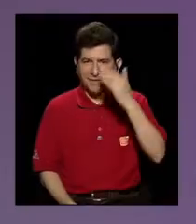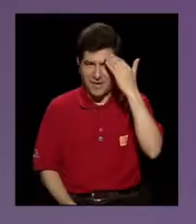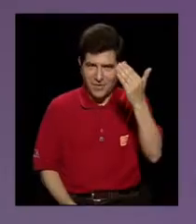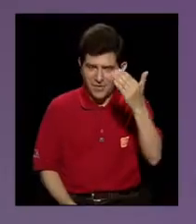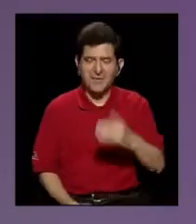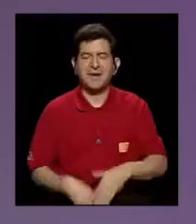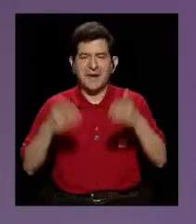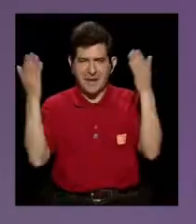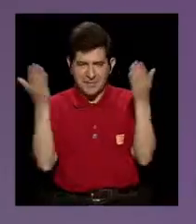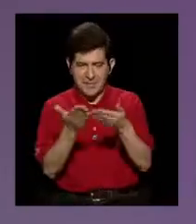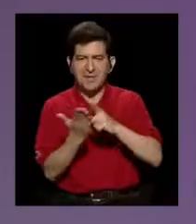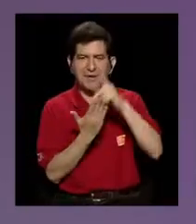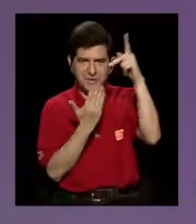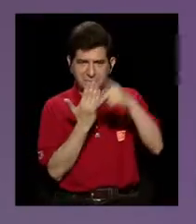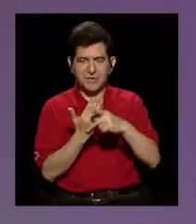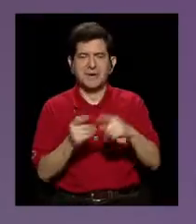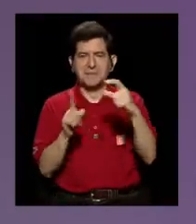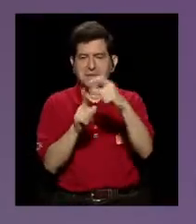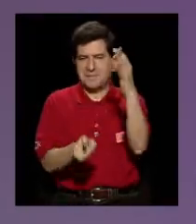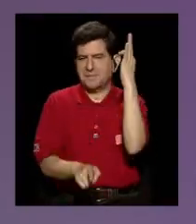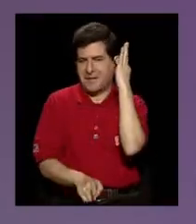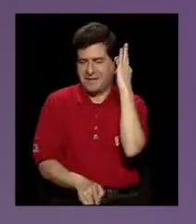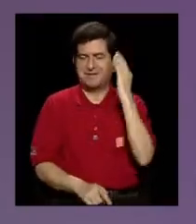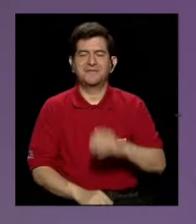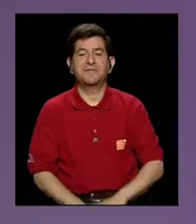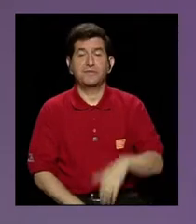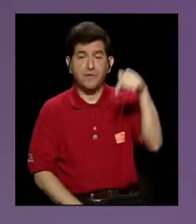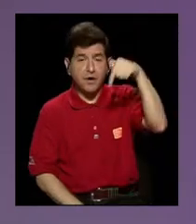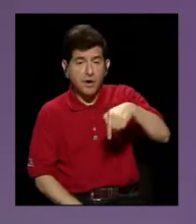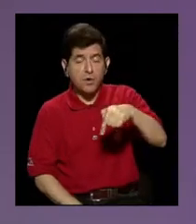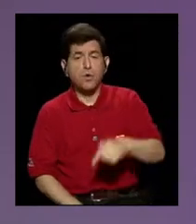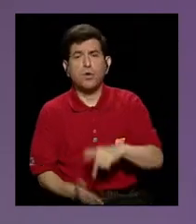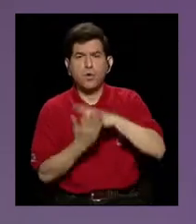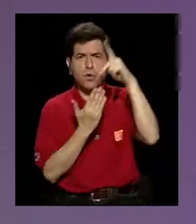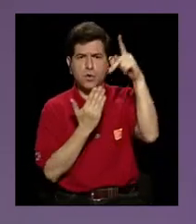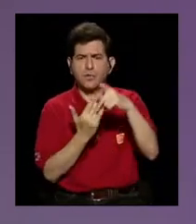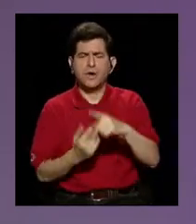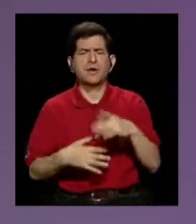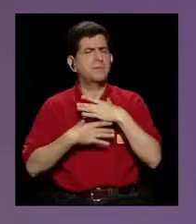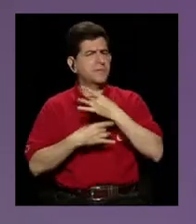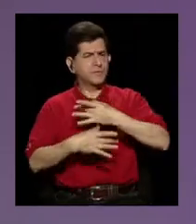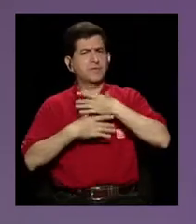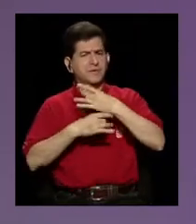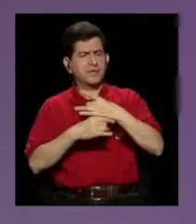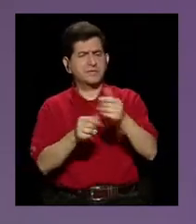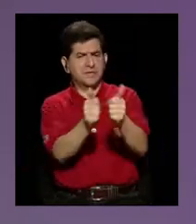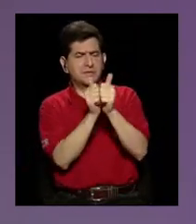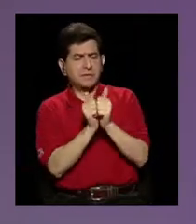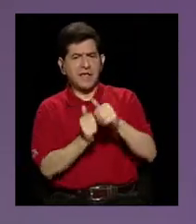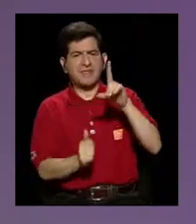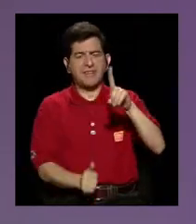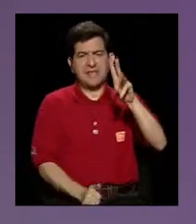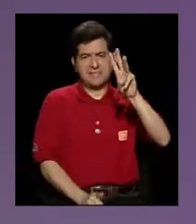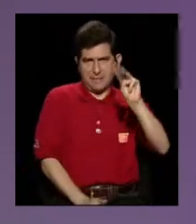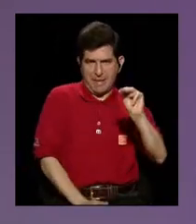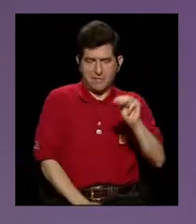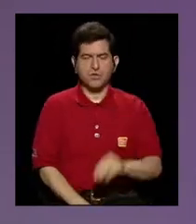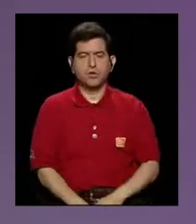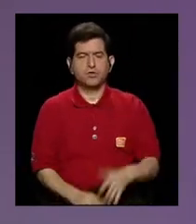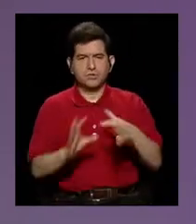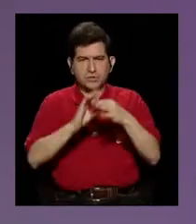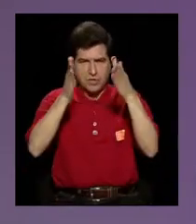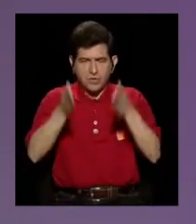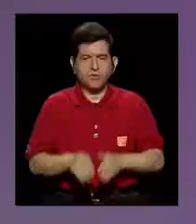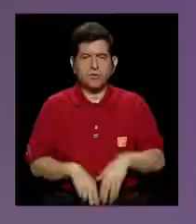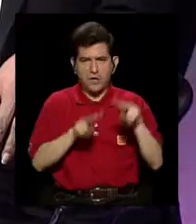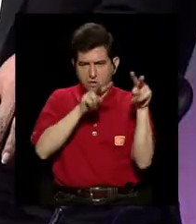Hola, buenas. Bienvenidos a su programa Palabra de Mujer. Hoy vamos a tener un programa muy interesante. Nos acompaña Dixie Mendoza,